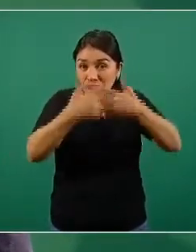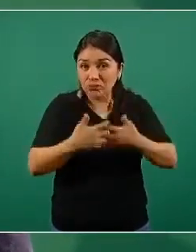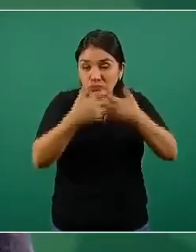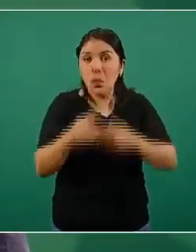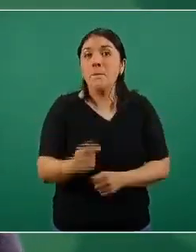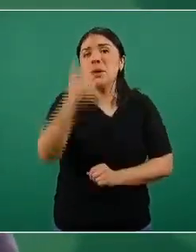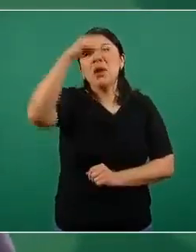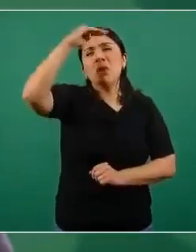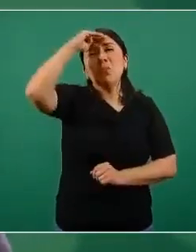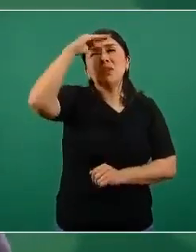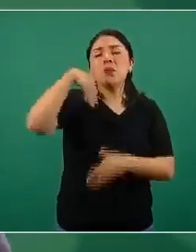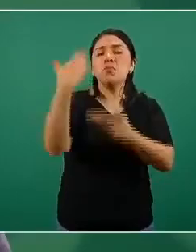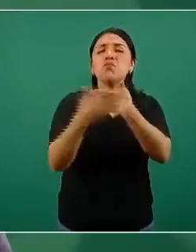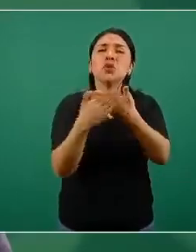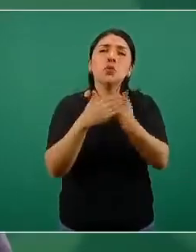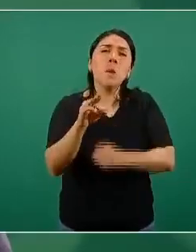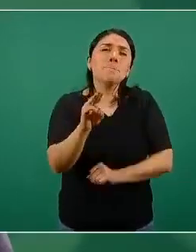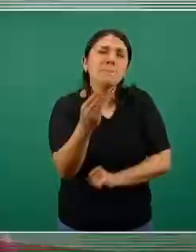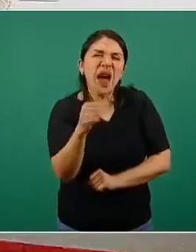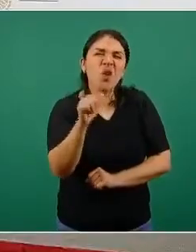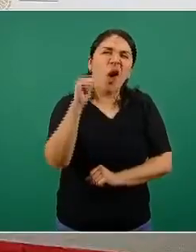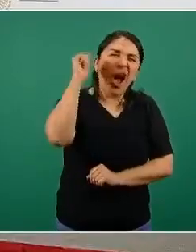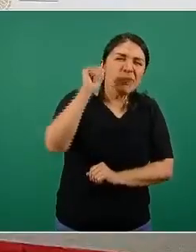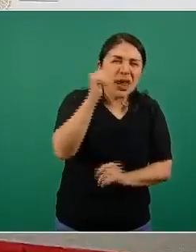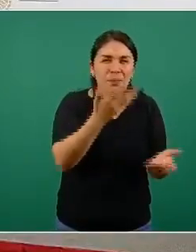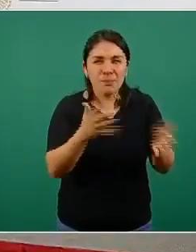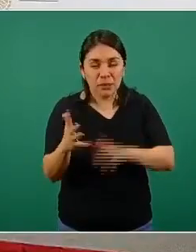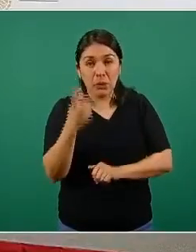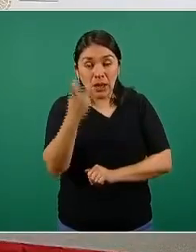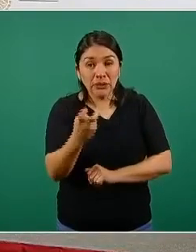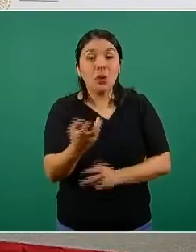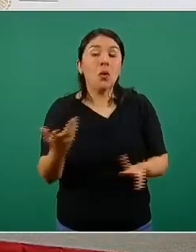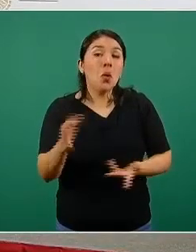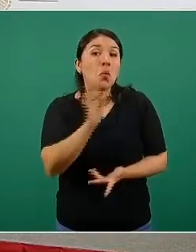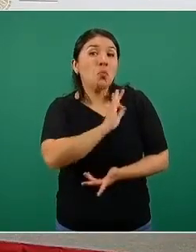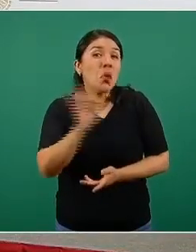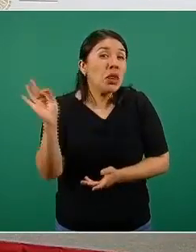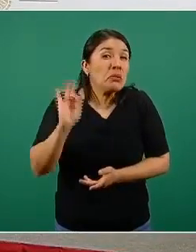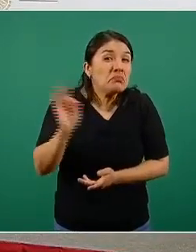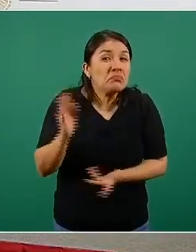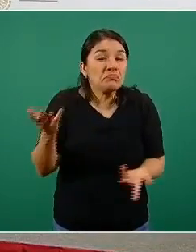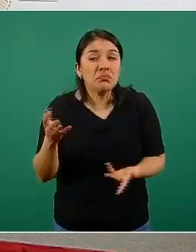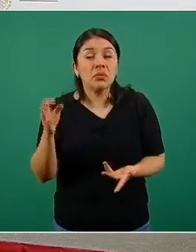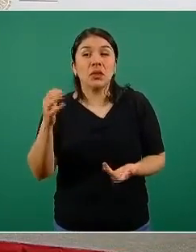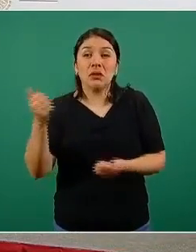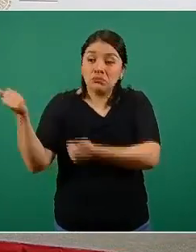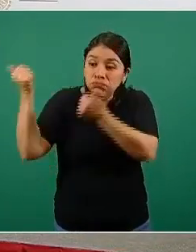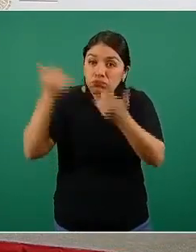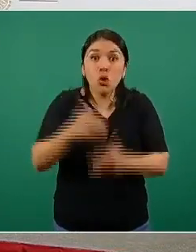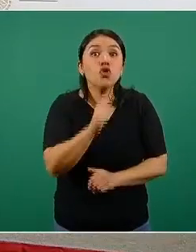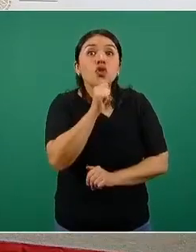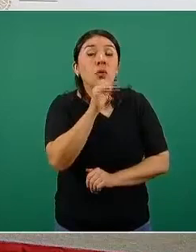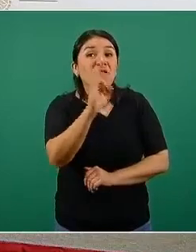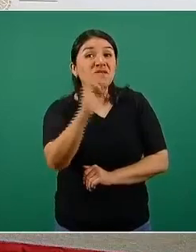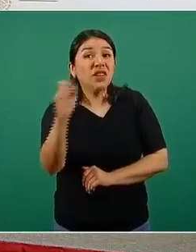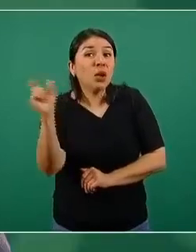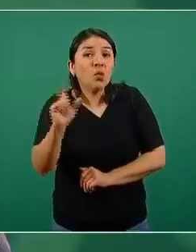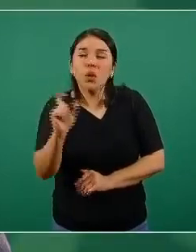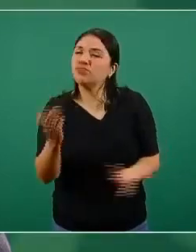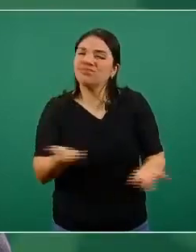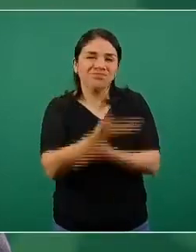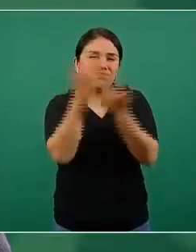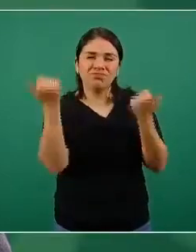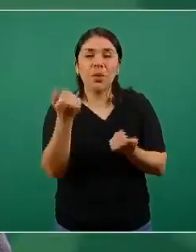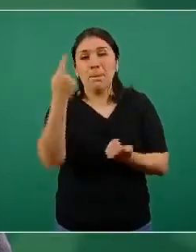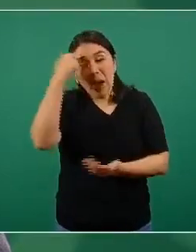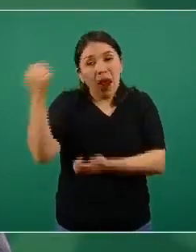estaba programado para mayo, abril o mayo. Y posiblemente tengamos un cargamento, aún no tenemos fecha, adicional